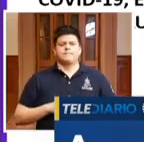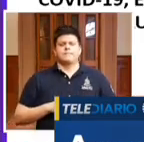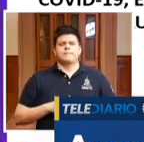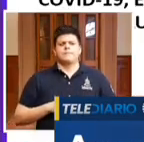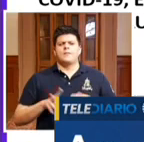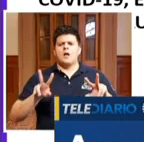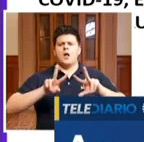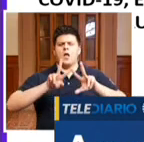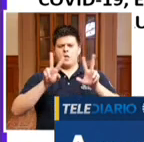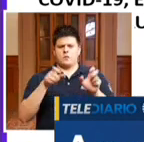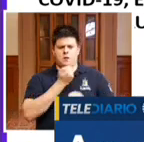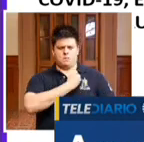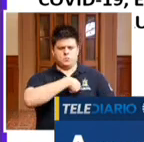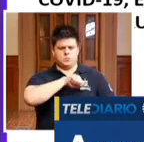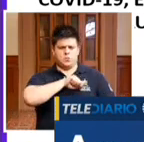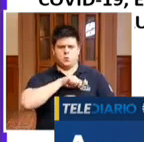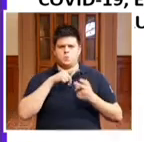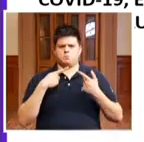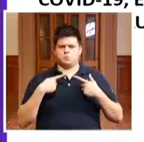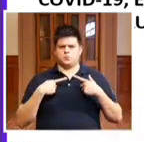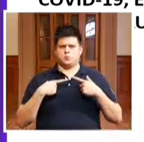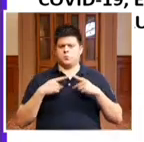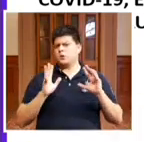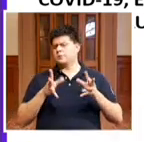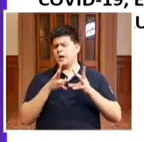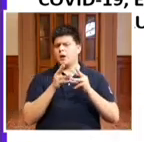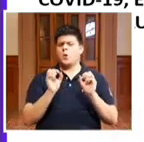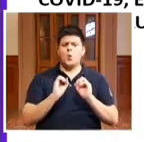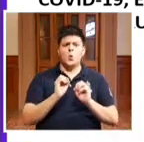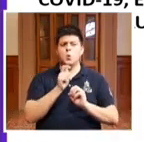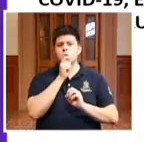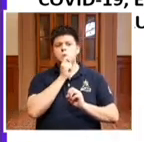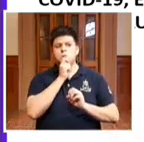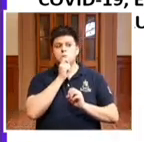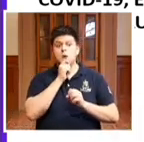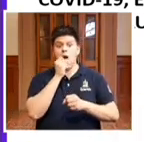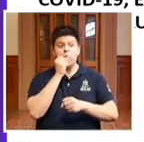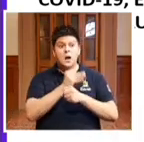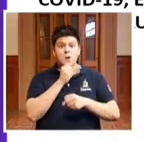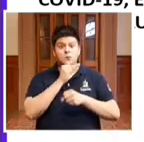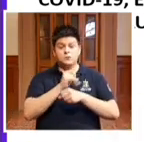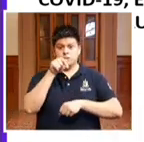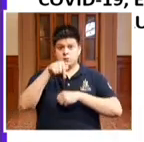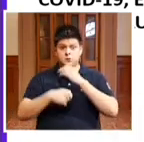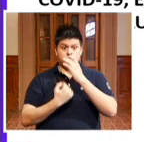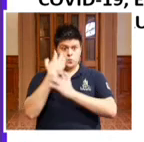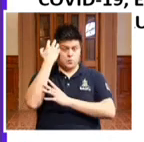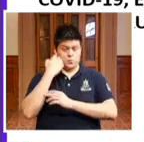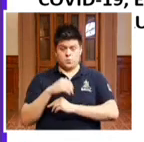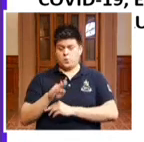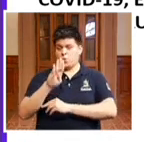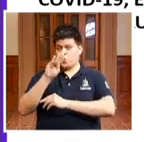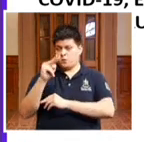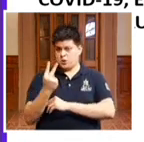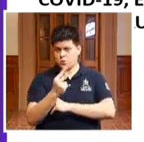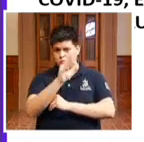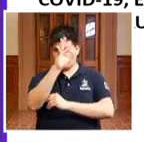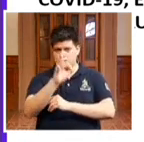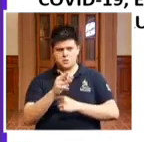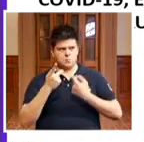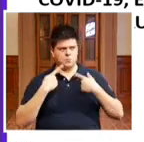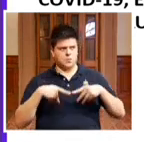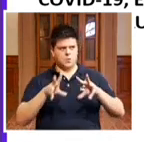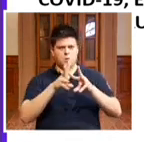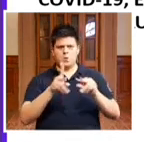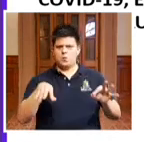el estatus de las personas con COVID-19 en este momento en el estado, el 92% de ellos ya se